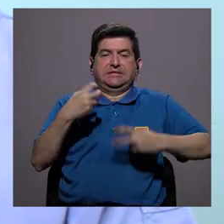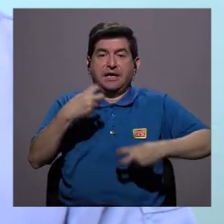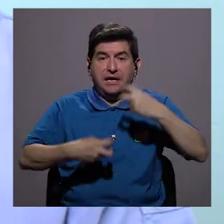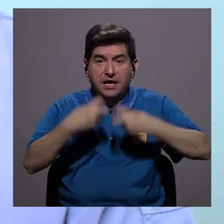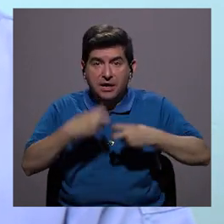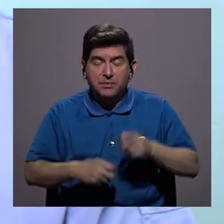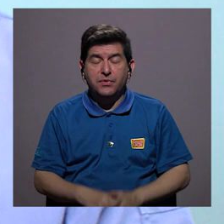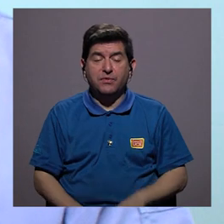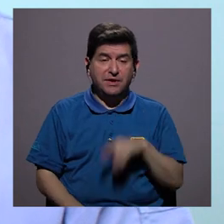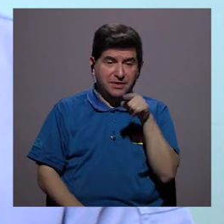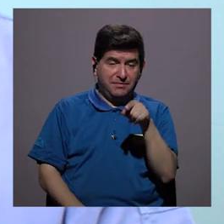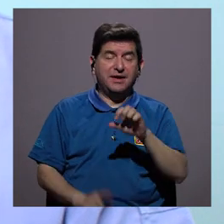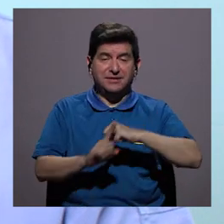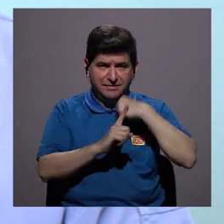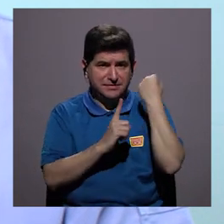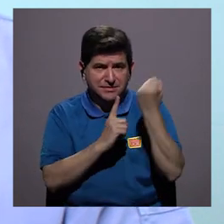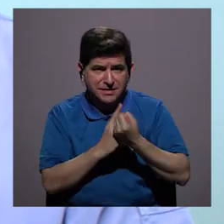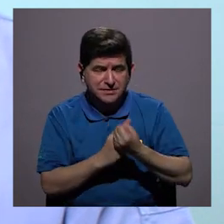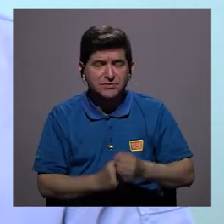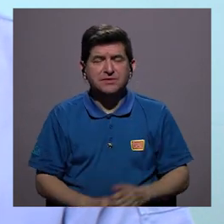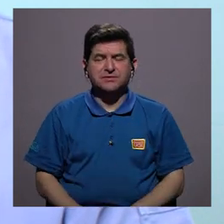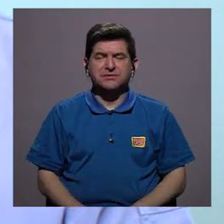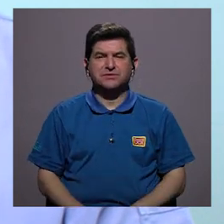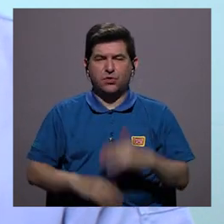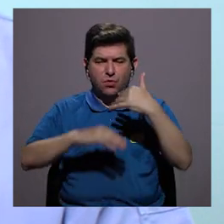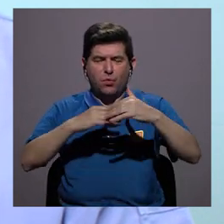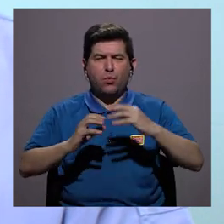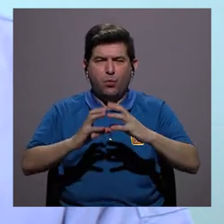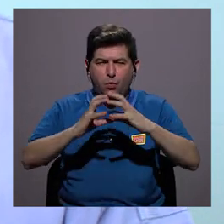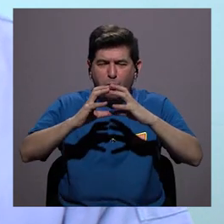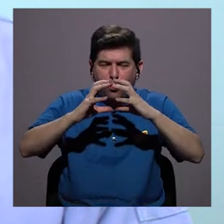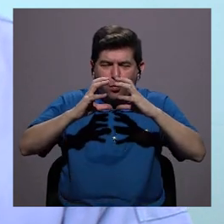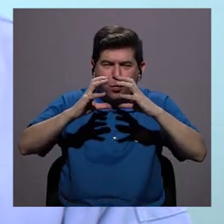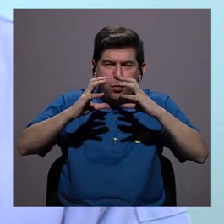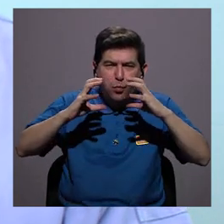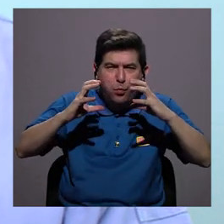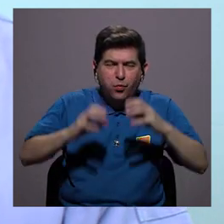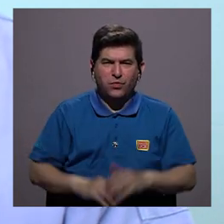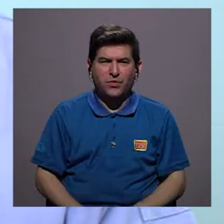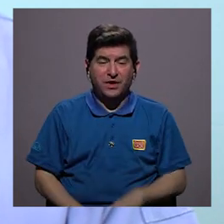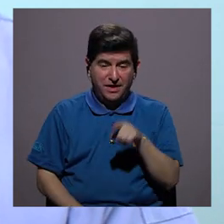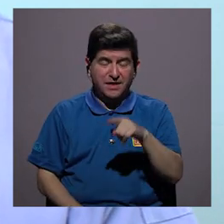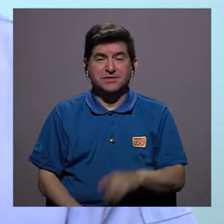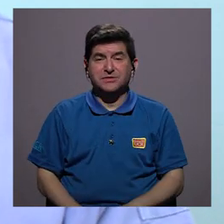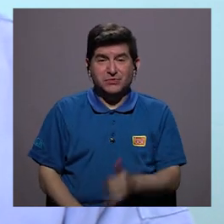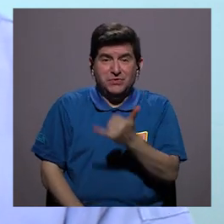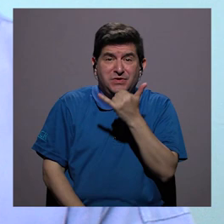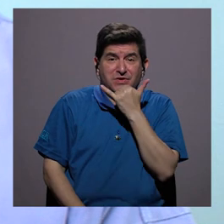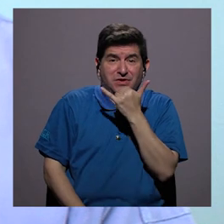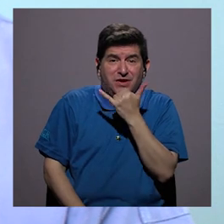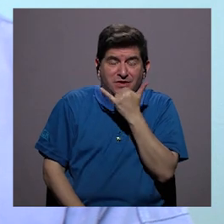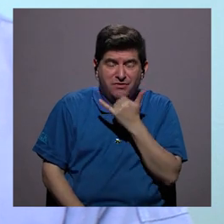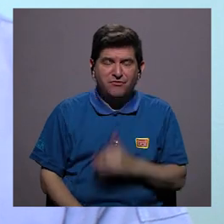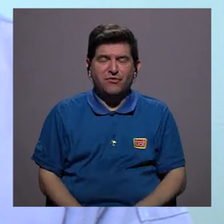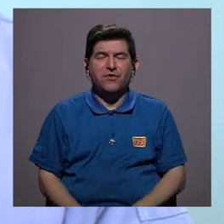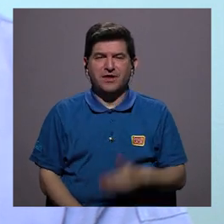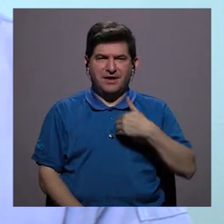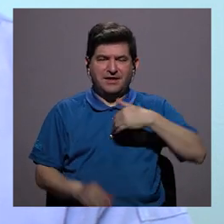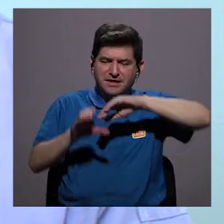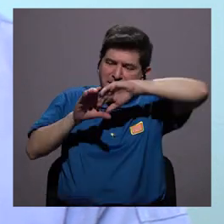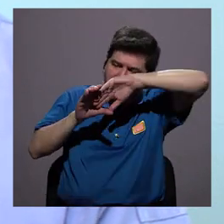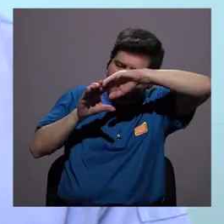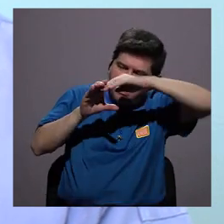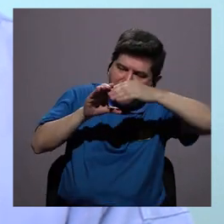El problema de las venas cuando se vuelven en varices es que empieza a haber una dilatación, hay un defecto en el elástico